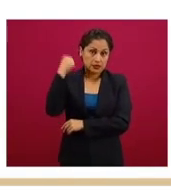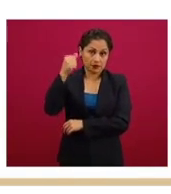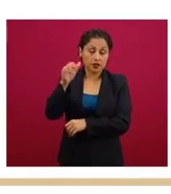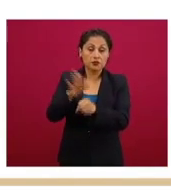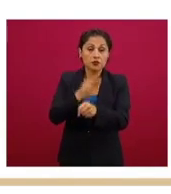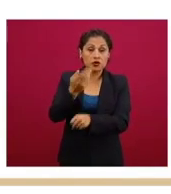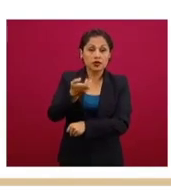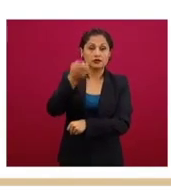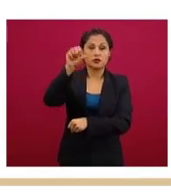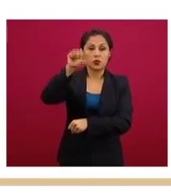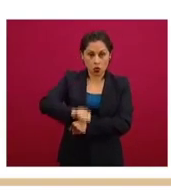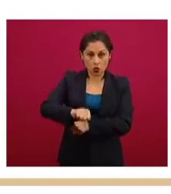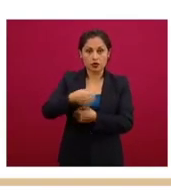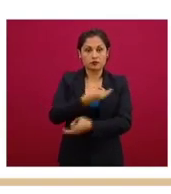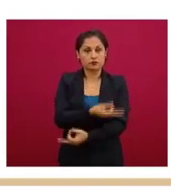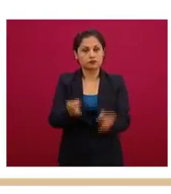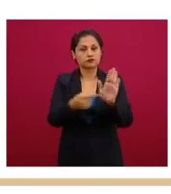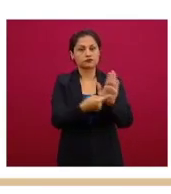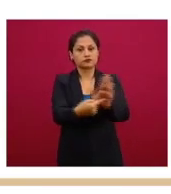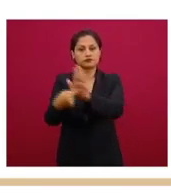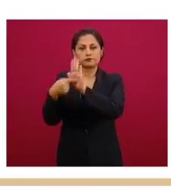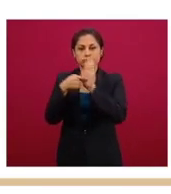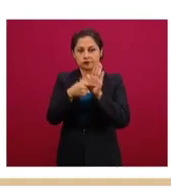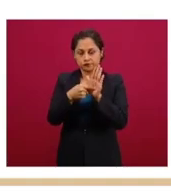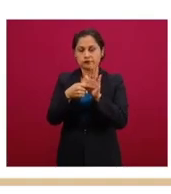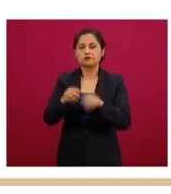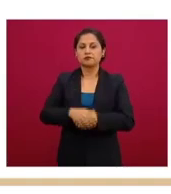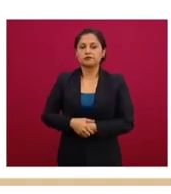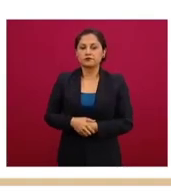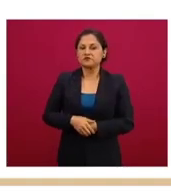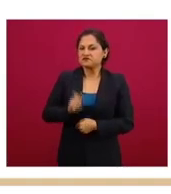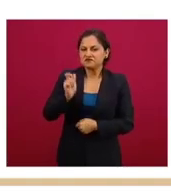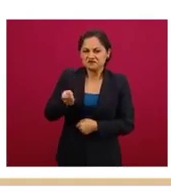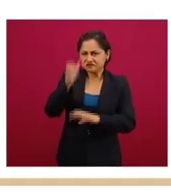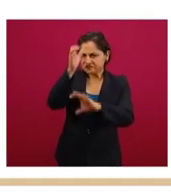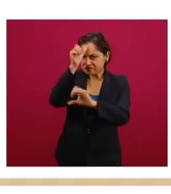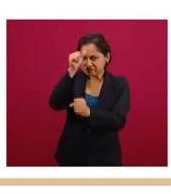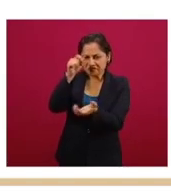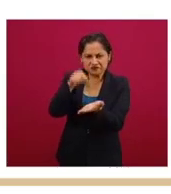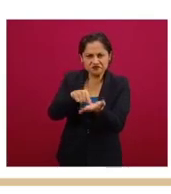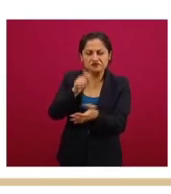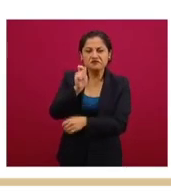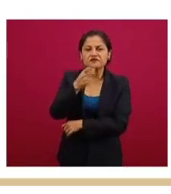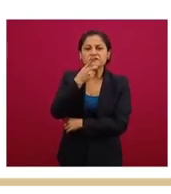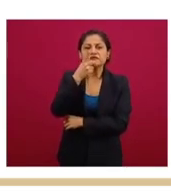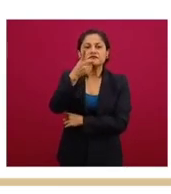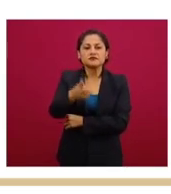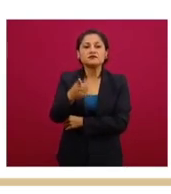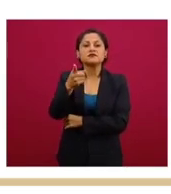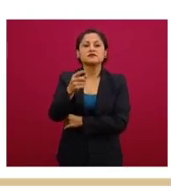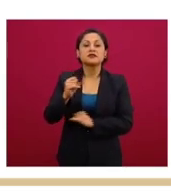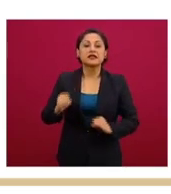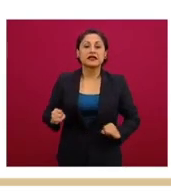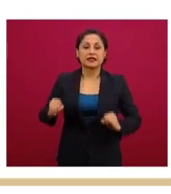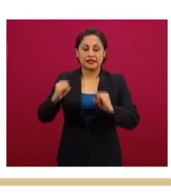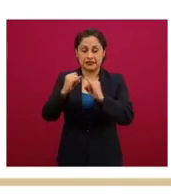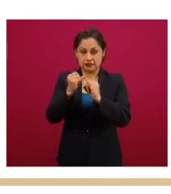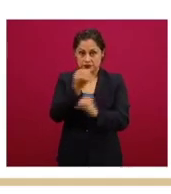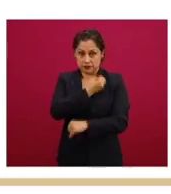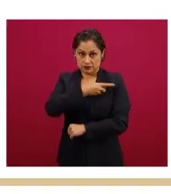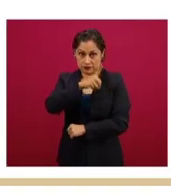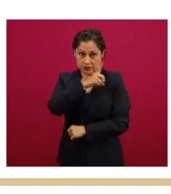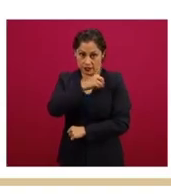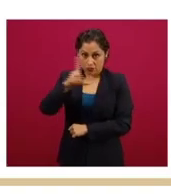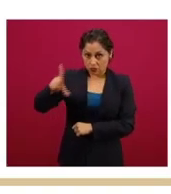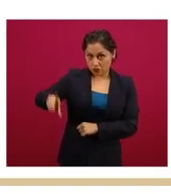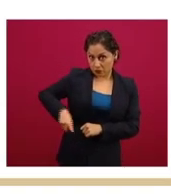del pueblo de México. Para que no tengan ahí permite a que un la chalán población derechohabiente beneficiaria del Sistema Nacional de Salud Pública. Pero bueno, les